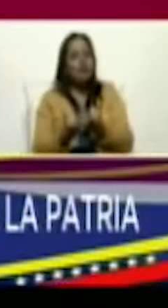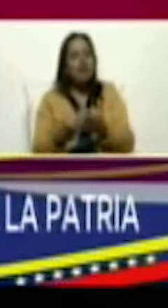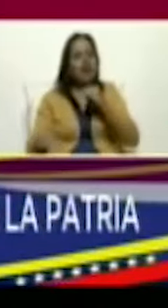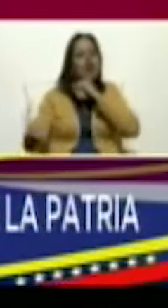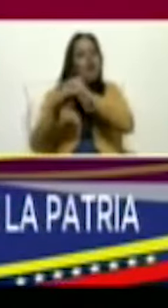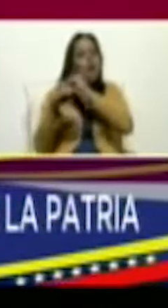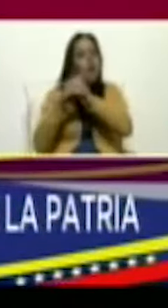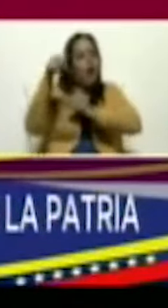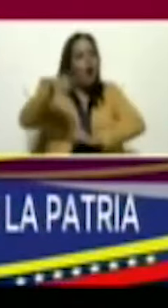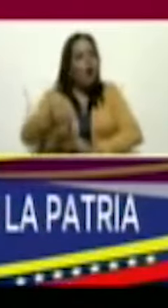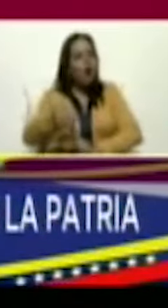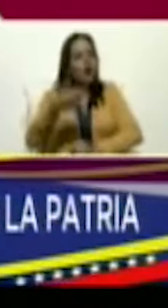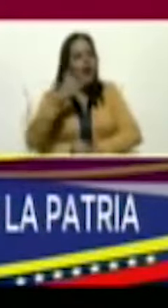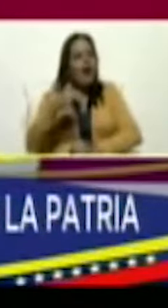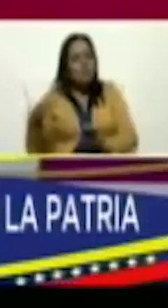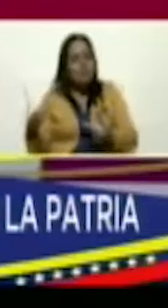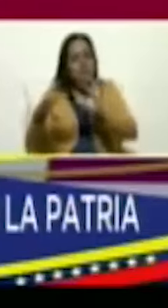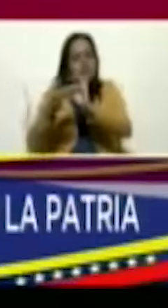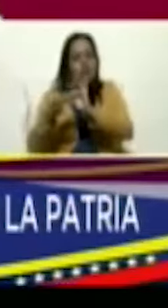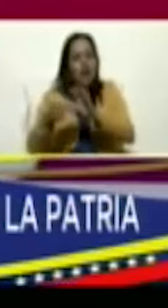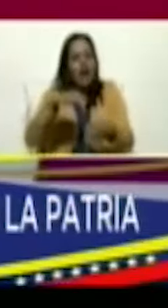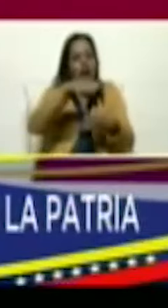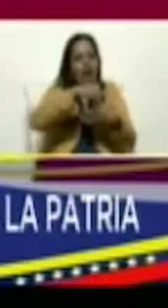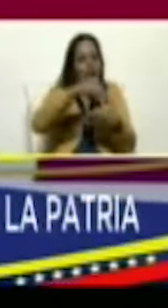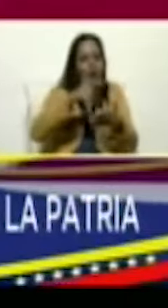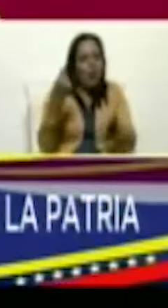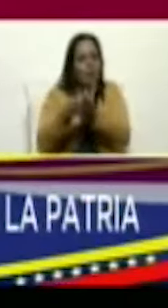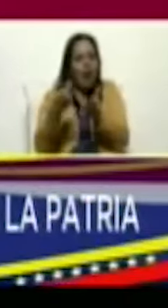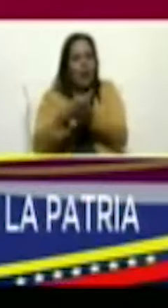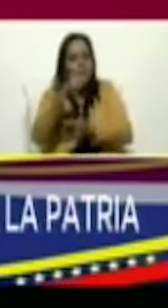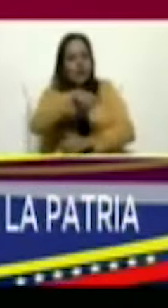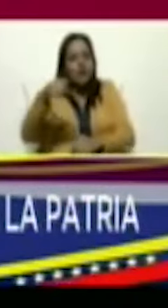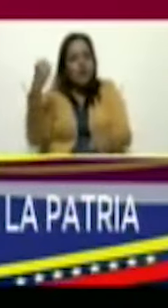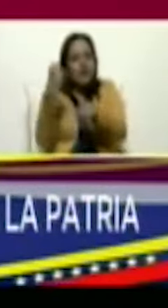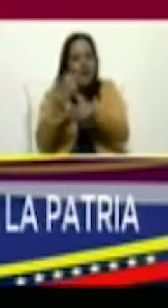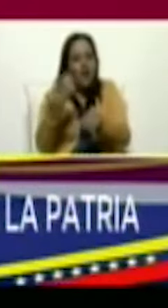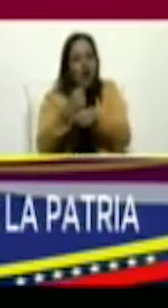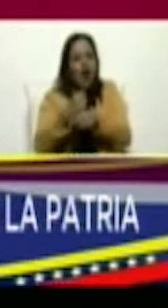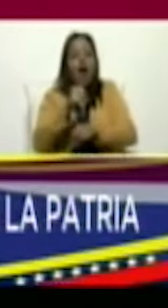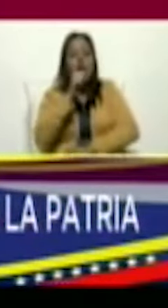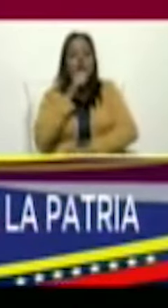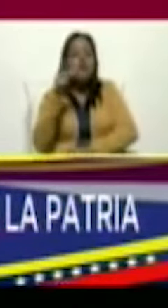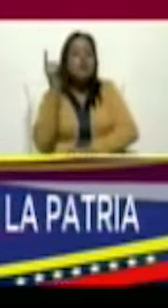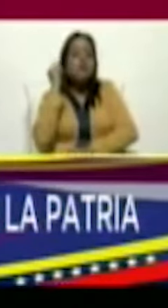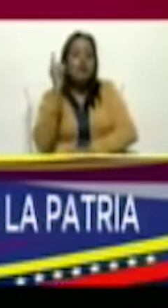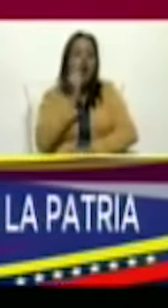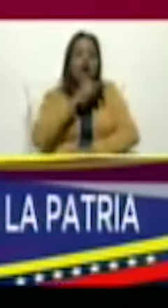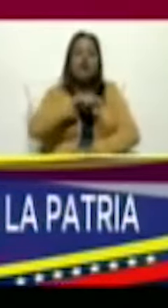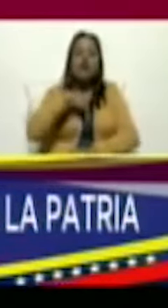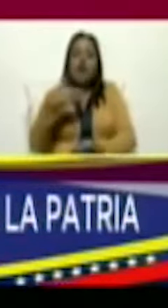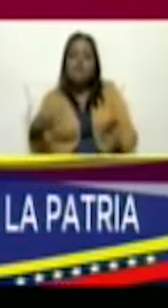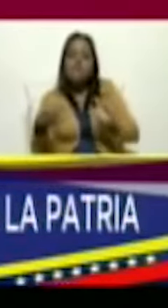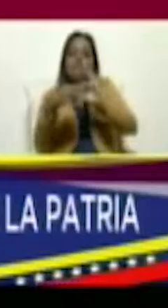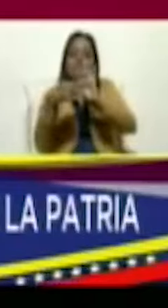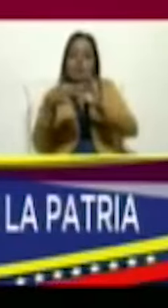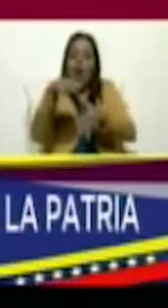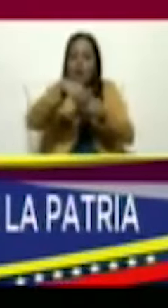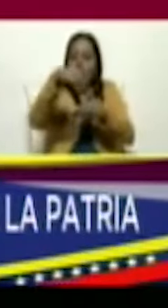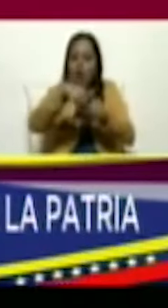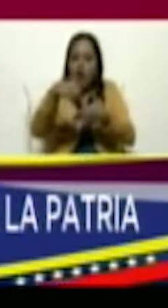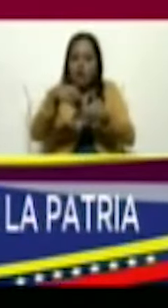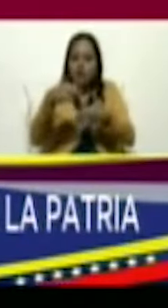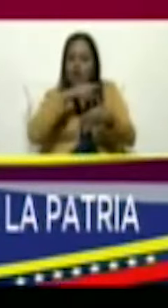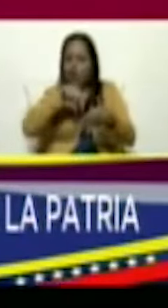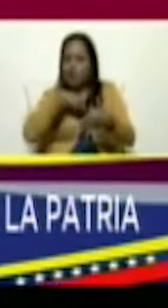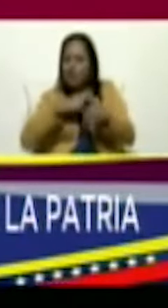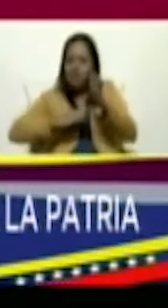por hoy que haya indexado el ingreso de sus trabajadores y de sus abuelos. Nosotros lo indexamos y vamos para